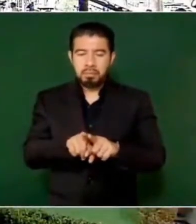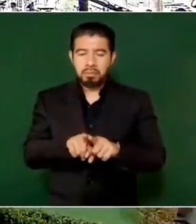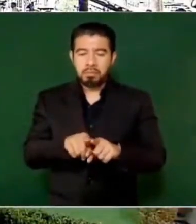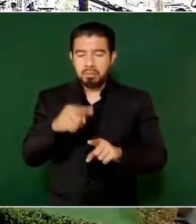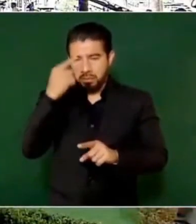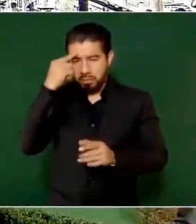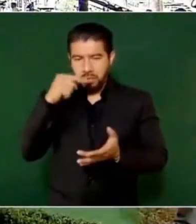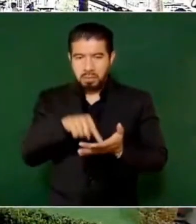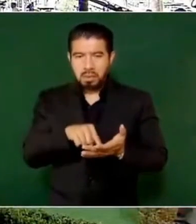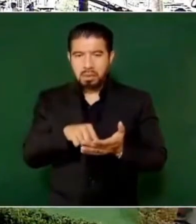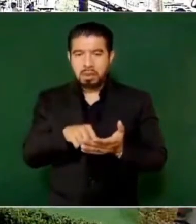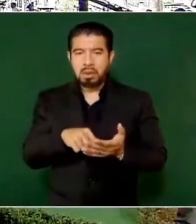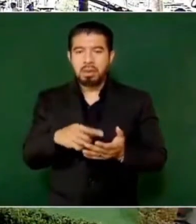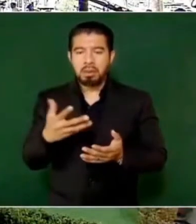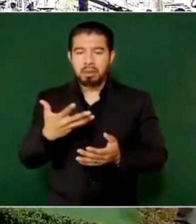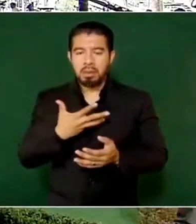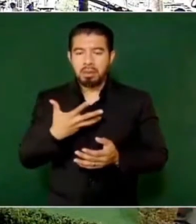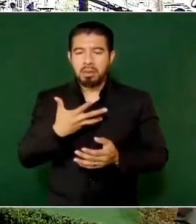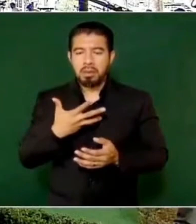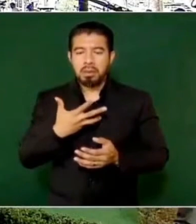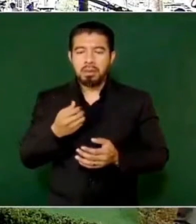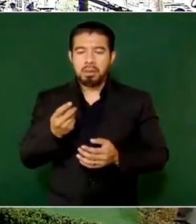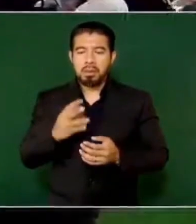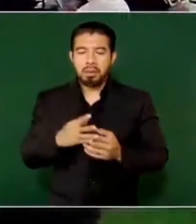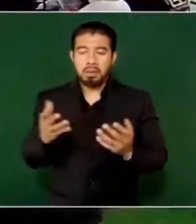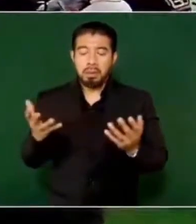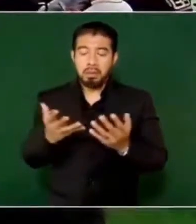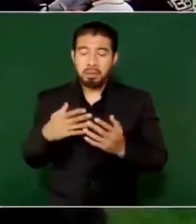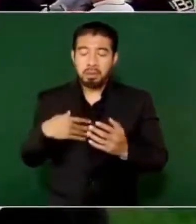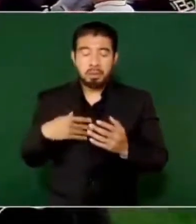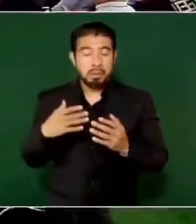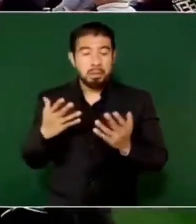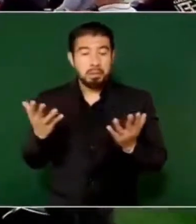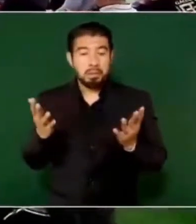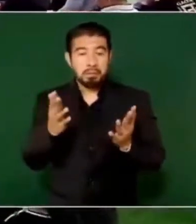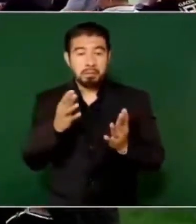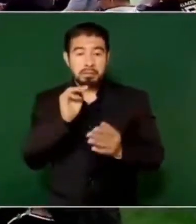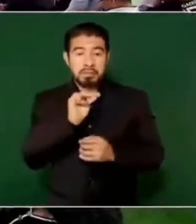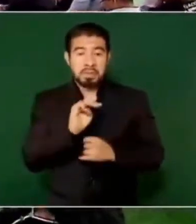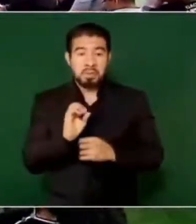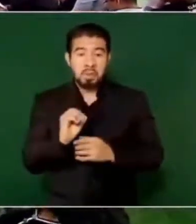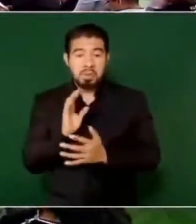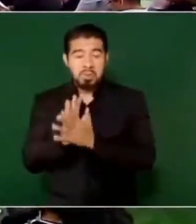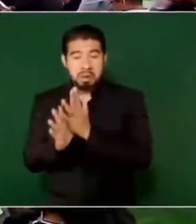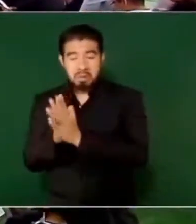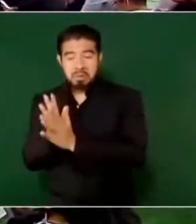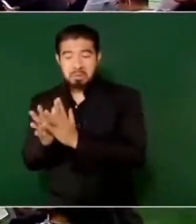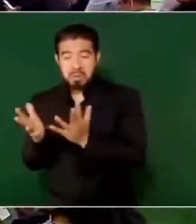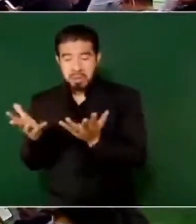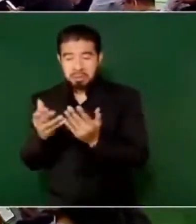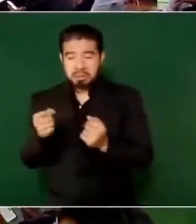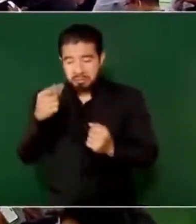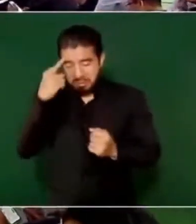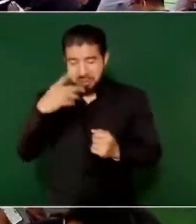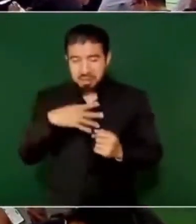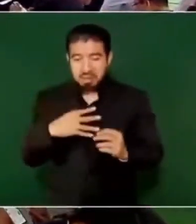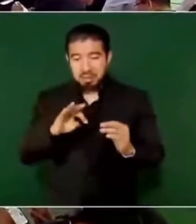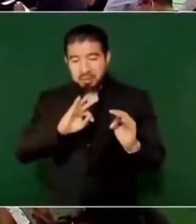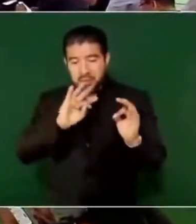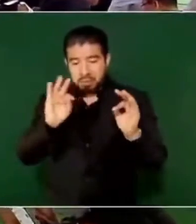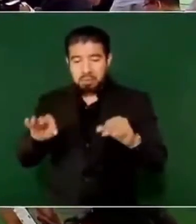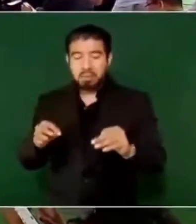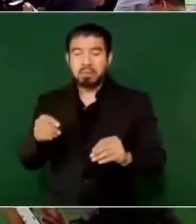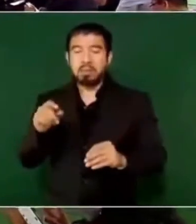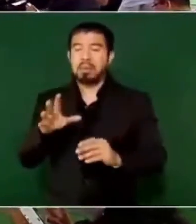creo que hay mano de obra ya calificada como para que la contraten en